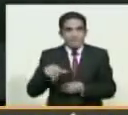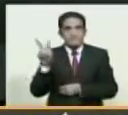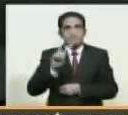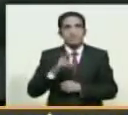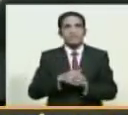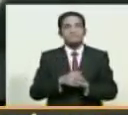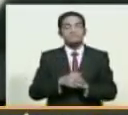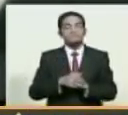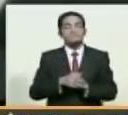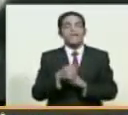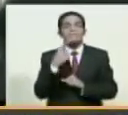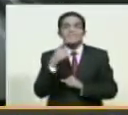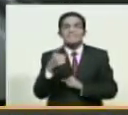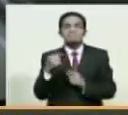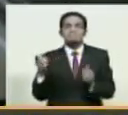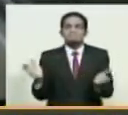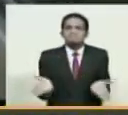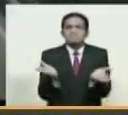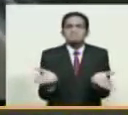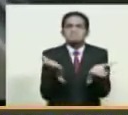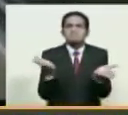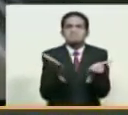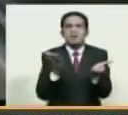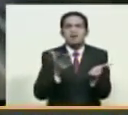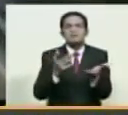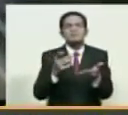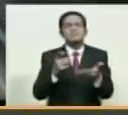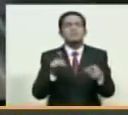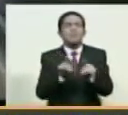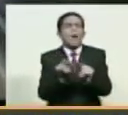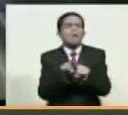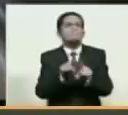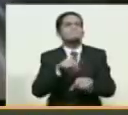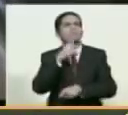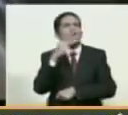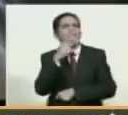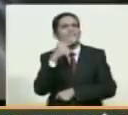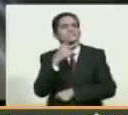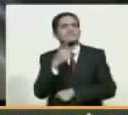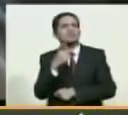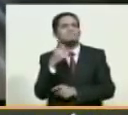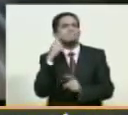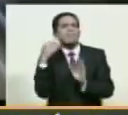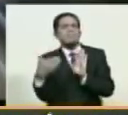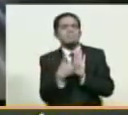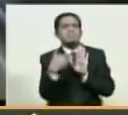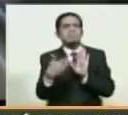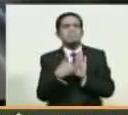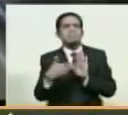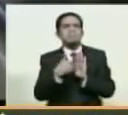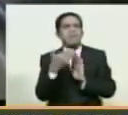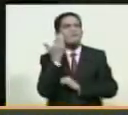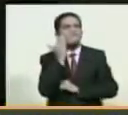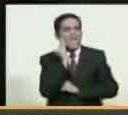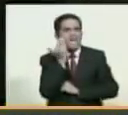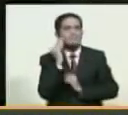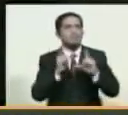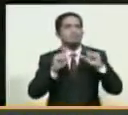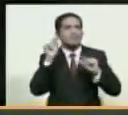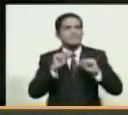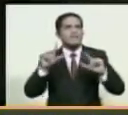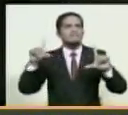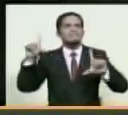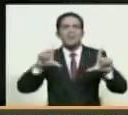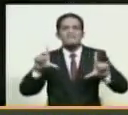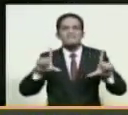que la migración es promovida y utilizada políticamente. Un bombardeo continuo en las redes sociales y en los medios que los lleva